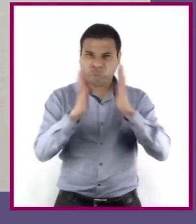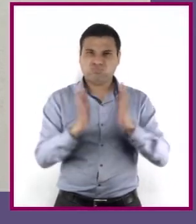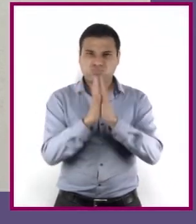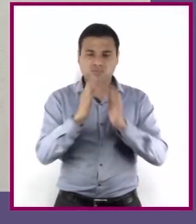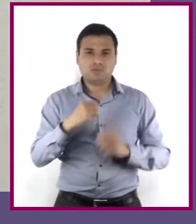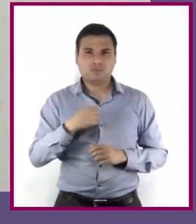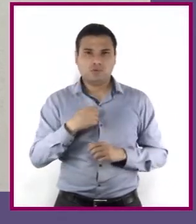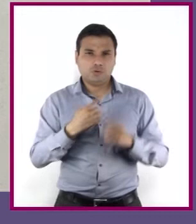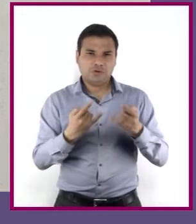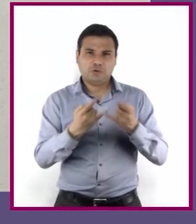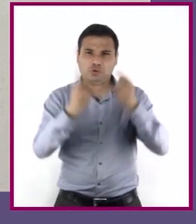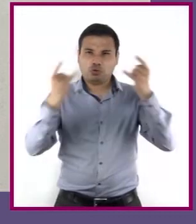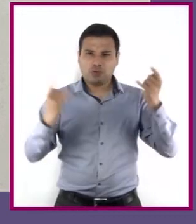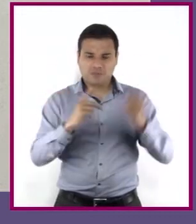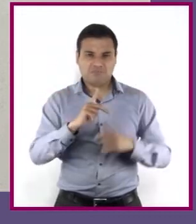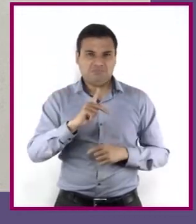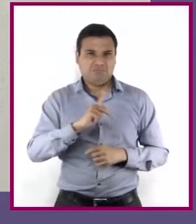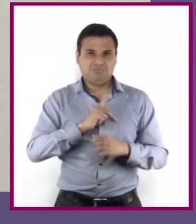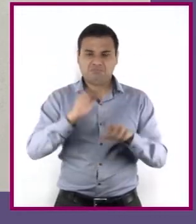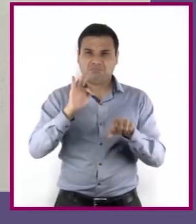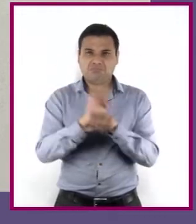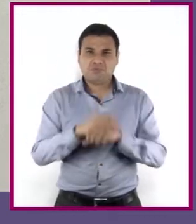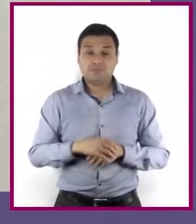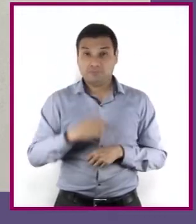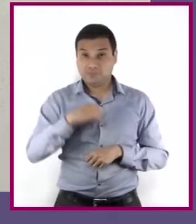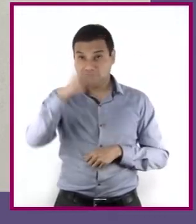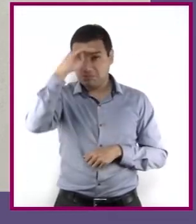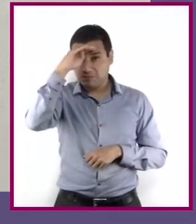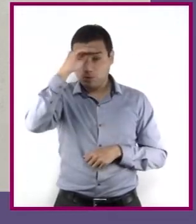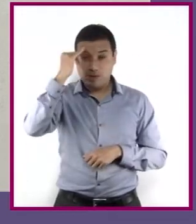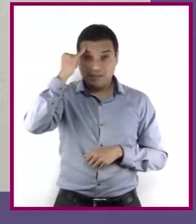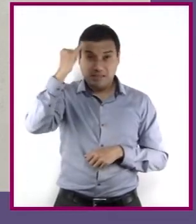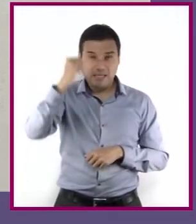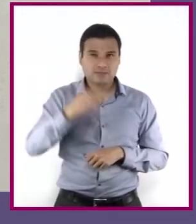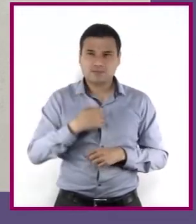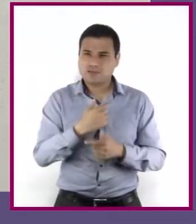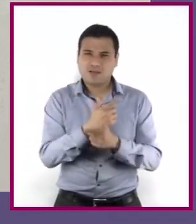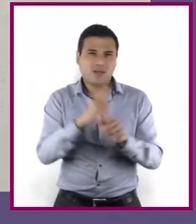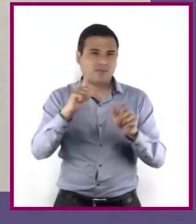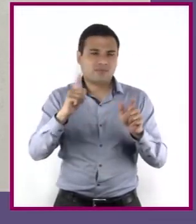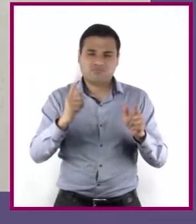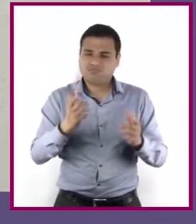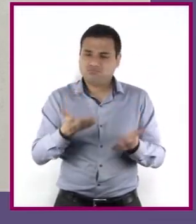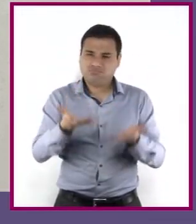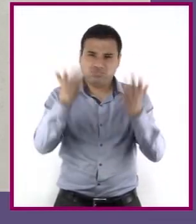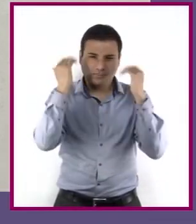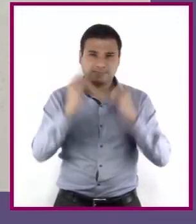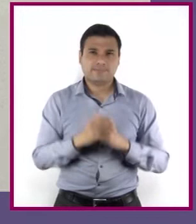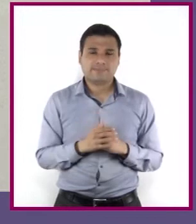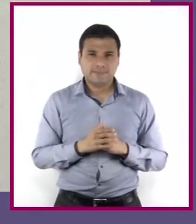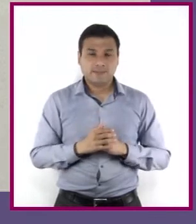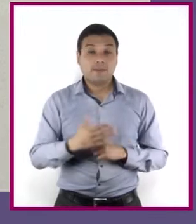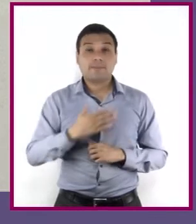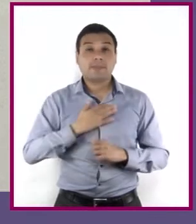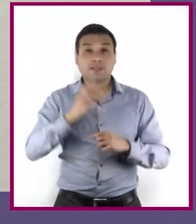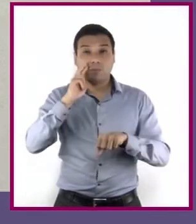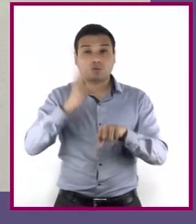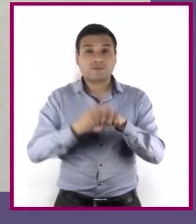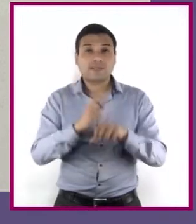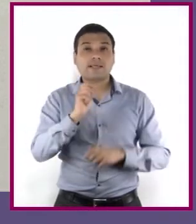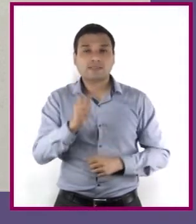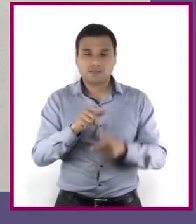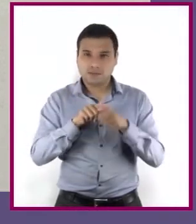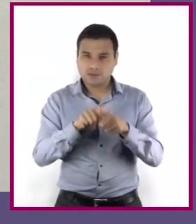historia. Dejaré que mis pensamientos e ideas vuelen por donde quiere y mi responsabilidad será y